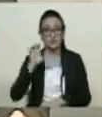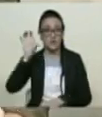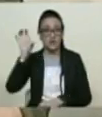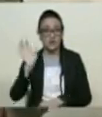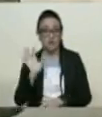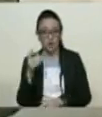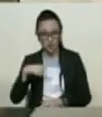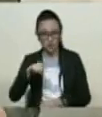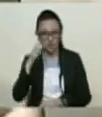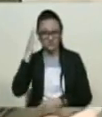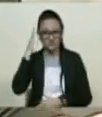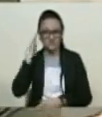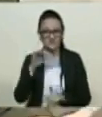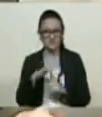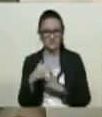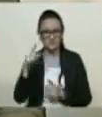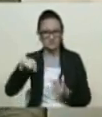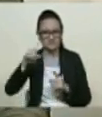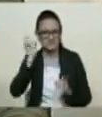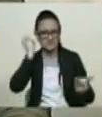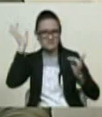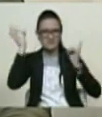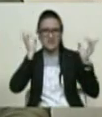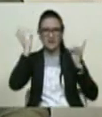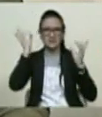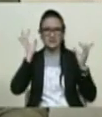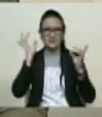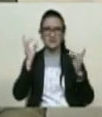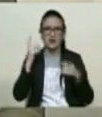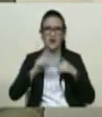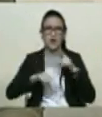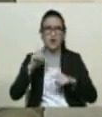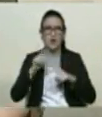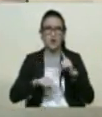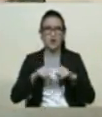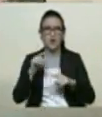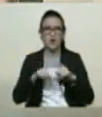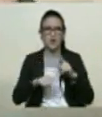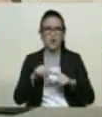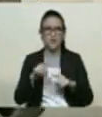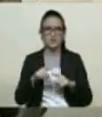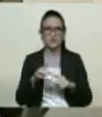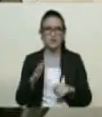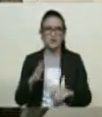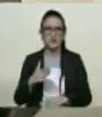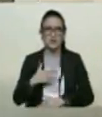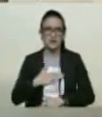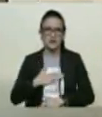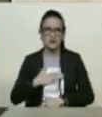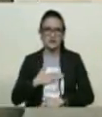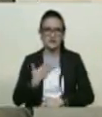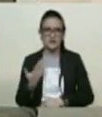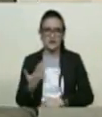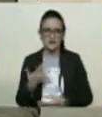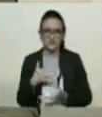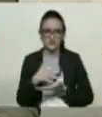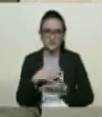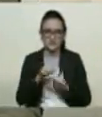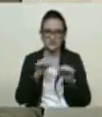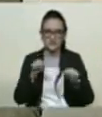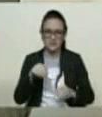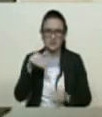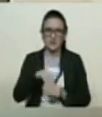hemos vivido cómo se han inventado grandes matrices de opinión para intentar debilitar el